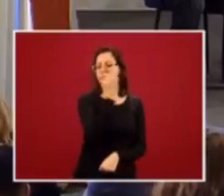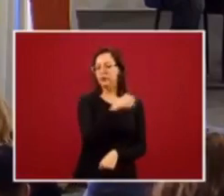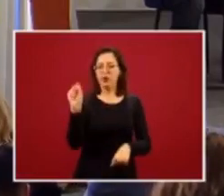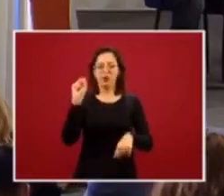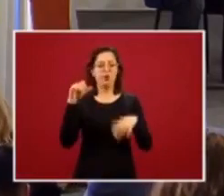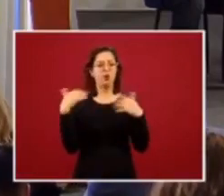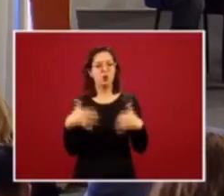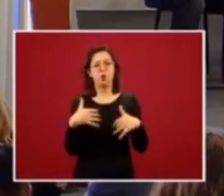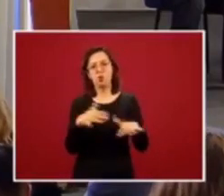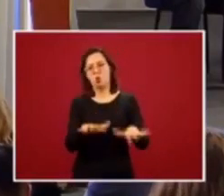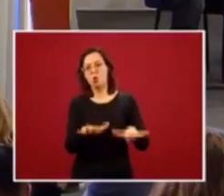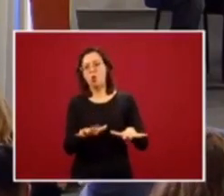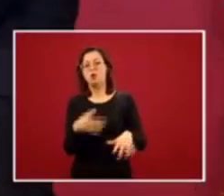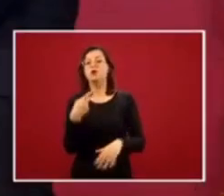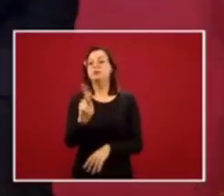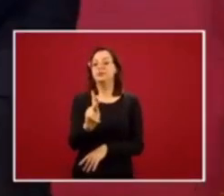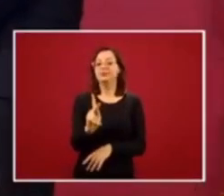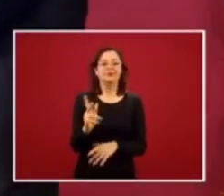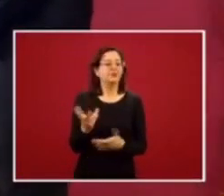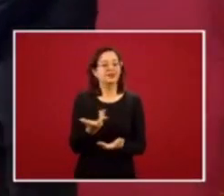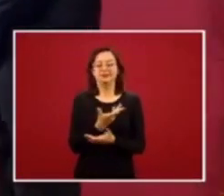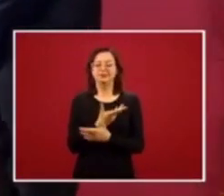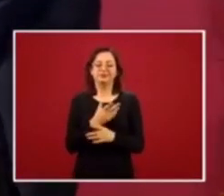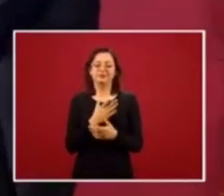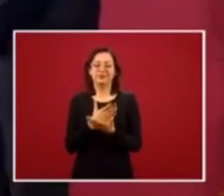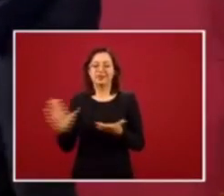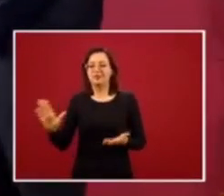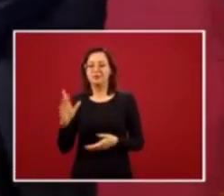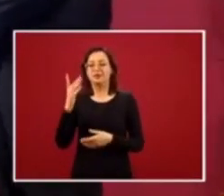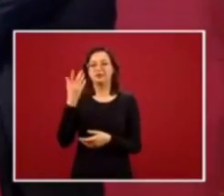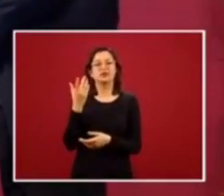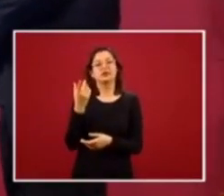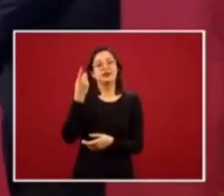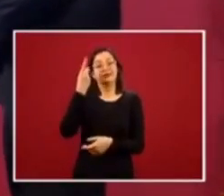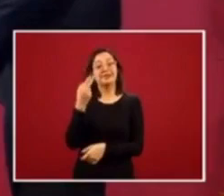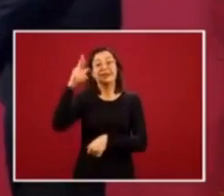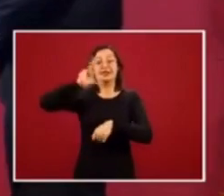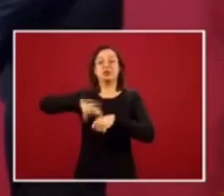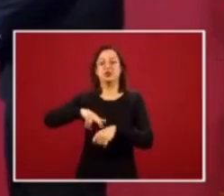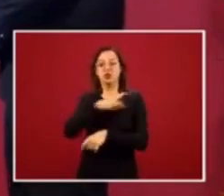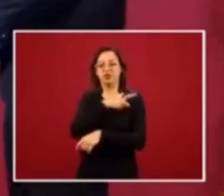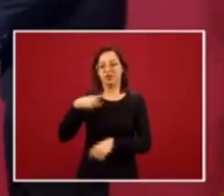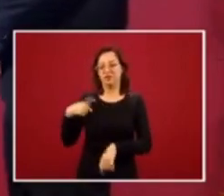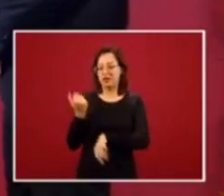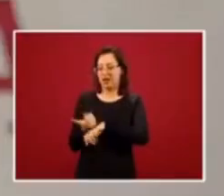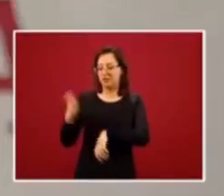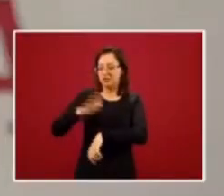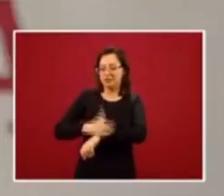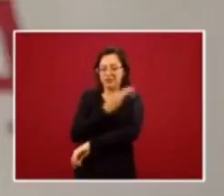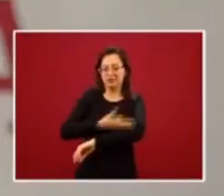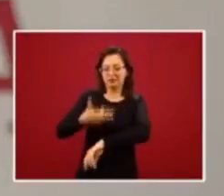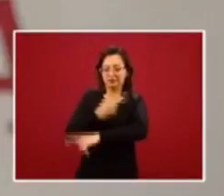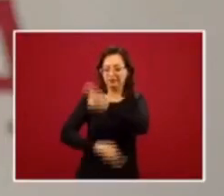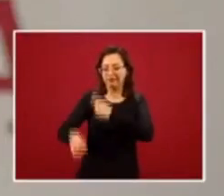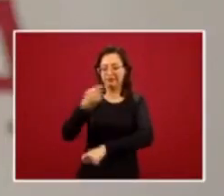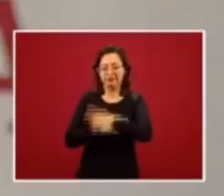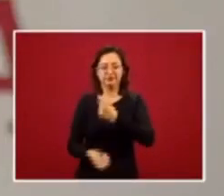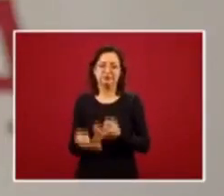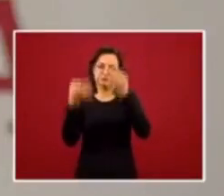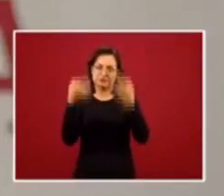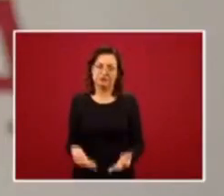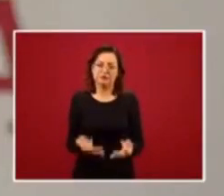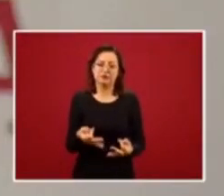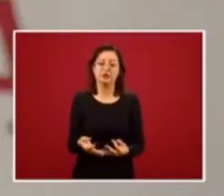pero lo importante es que sea un gerente efectivo y se documentaron muy graves problemas de incapacidad técnica